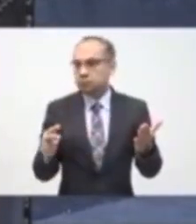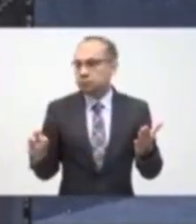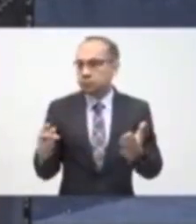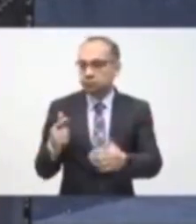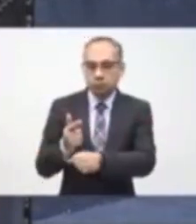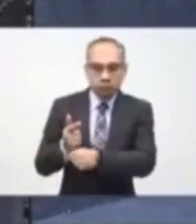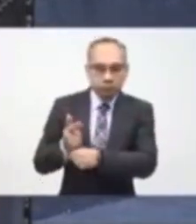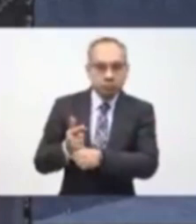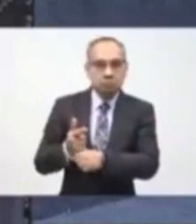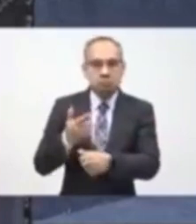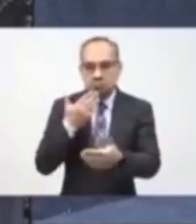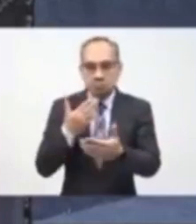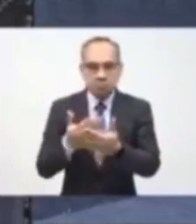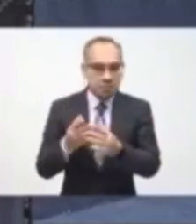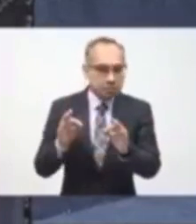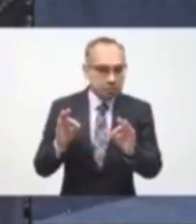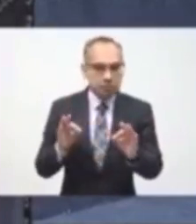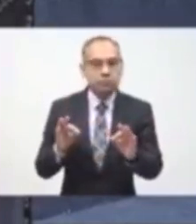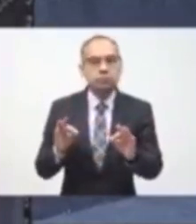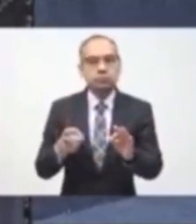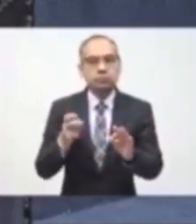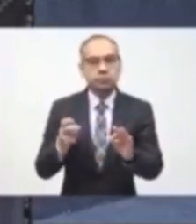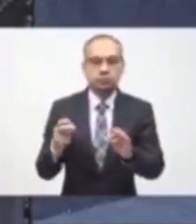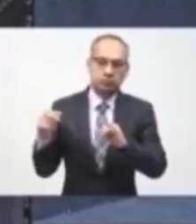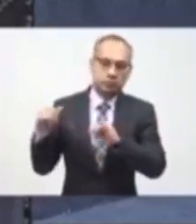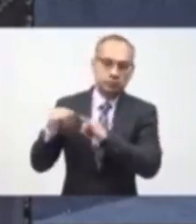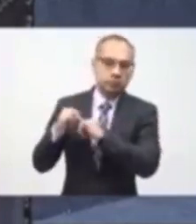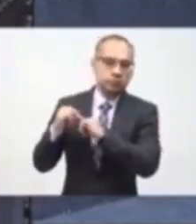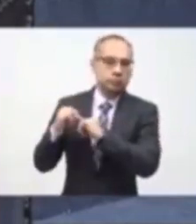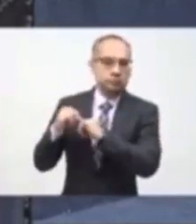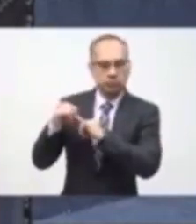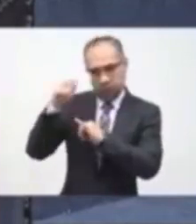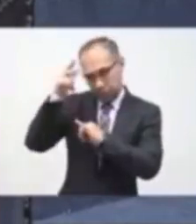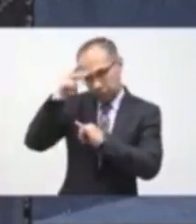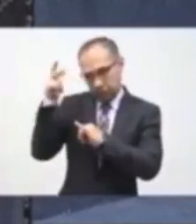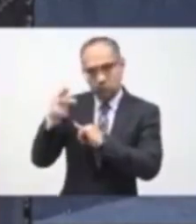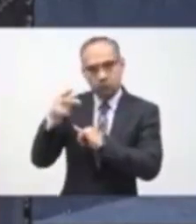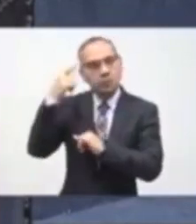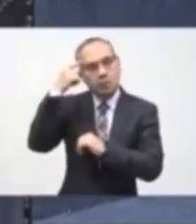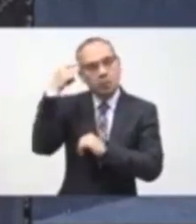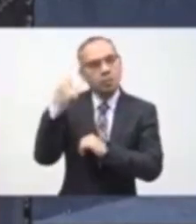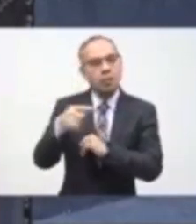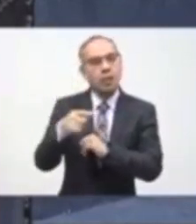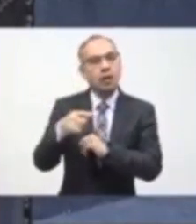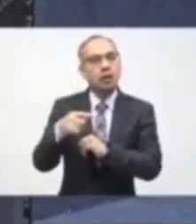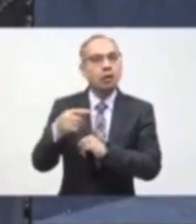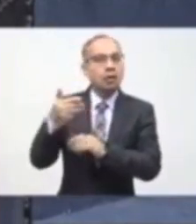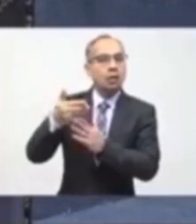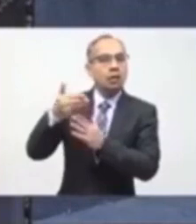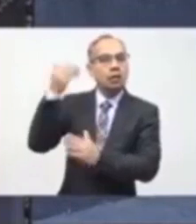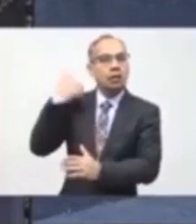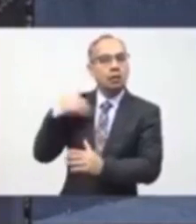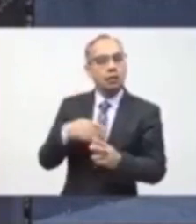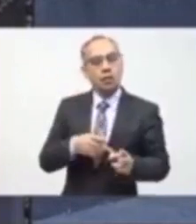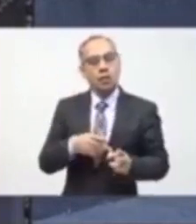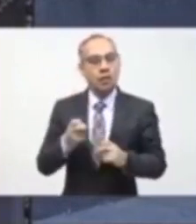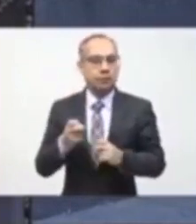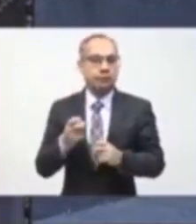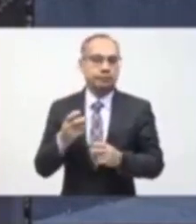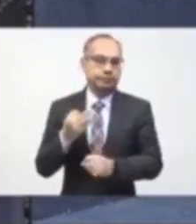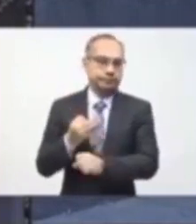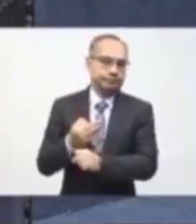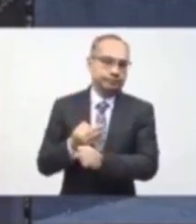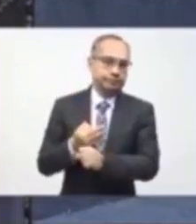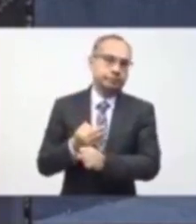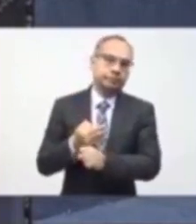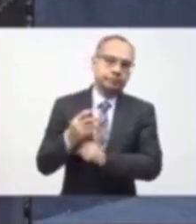Estado de Hidalgo en cumplimiento al marco normativo establecido en el código Nacional de Procedimientos Penales y la ley Nacional de extinción